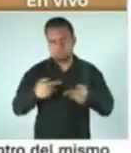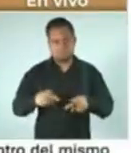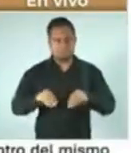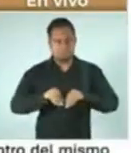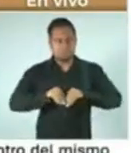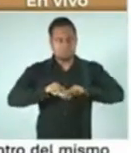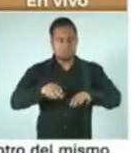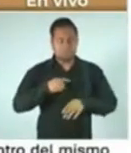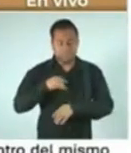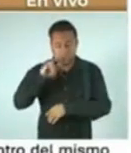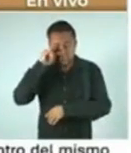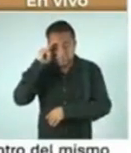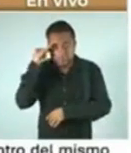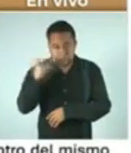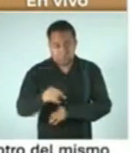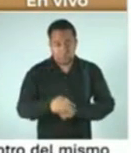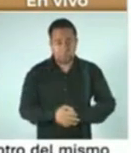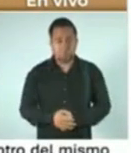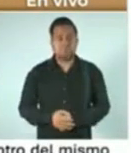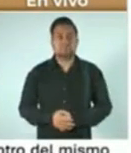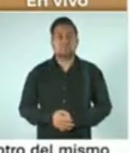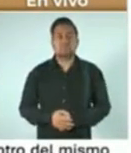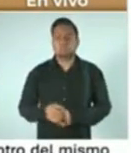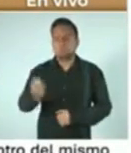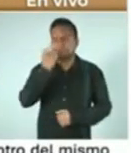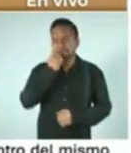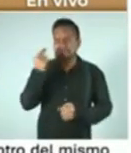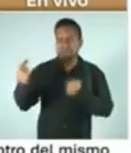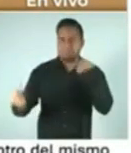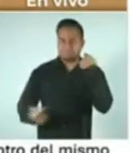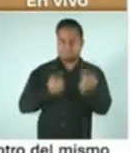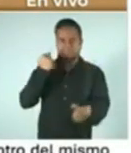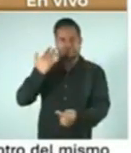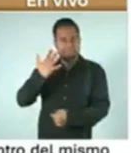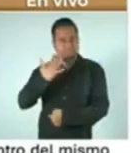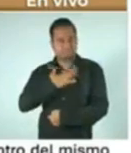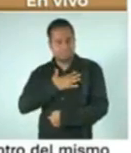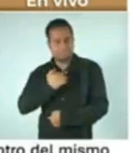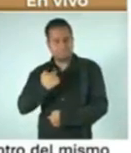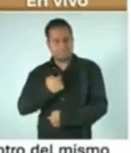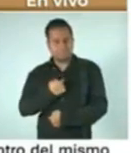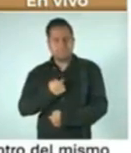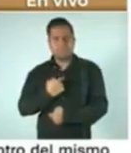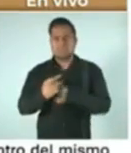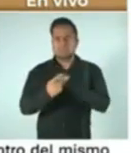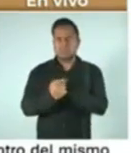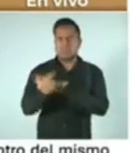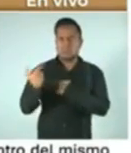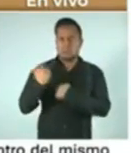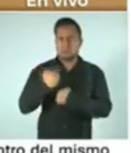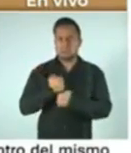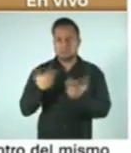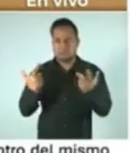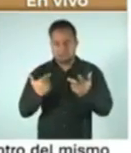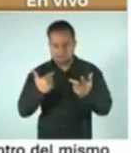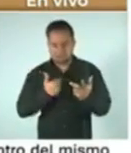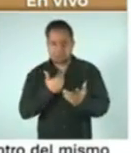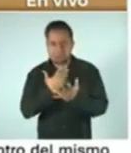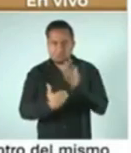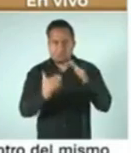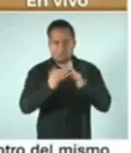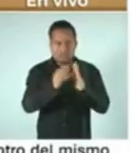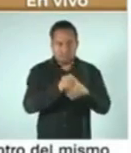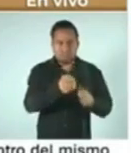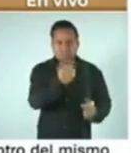no alcanzo a ver, dice: nos han tachado de por esos medios de haber sido los que realizamos los hechos de quema del